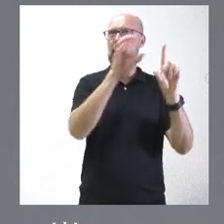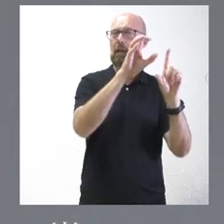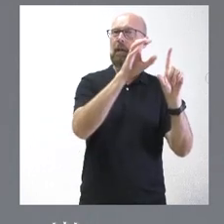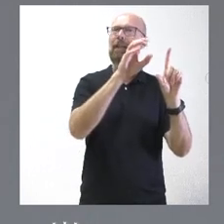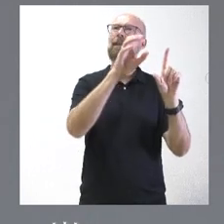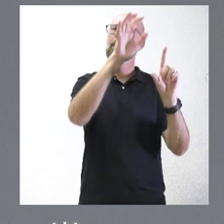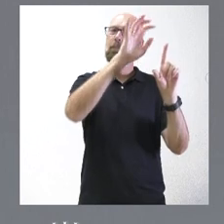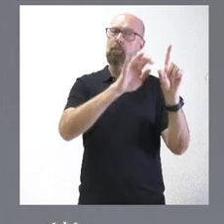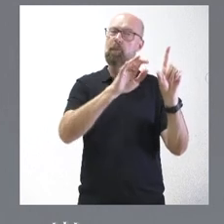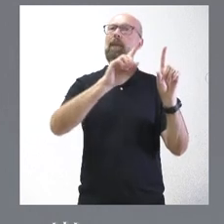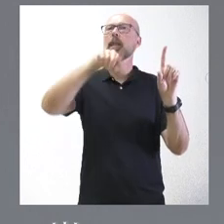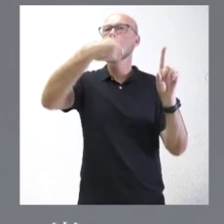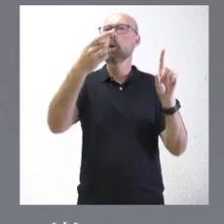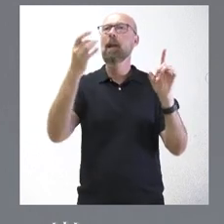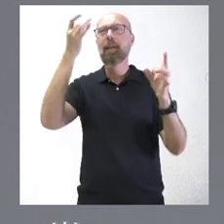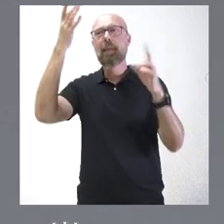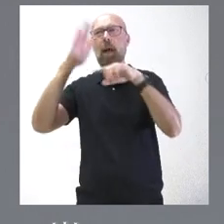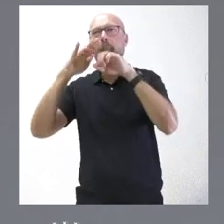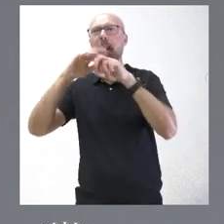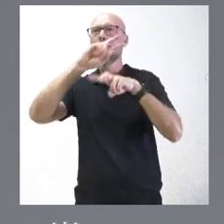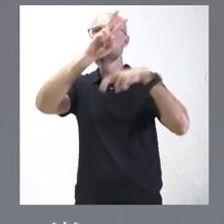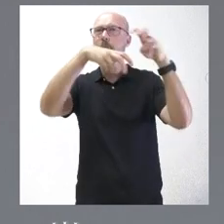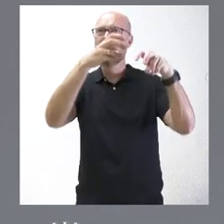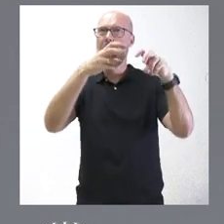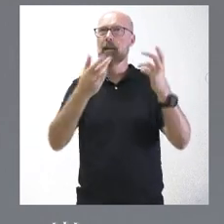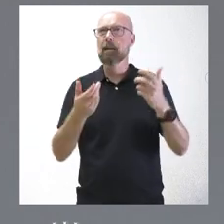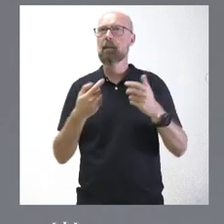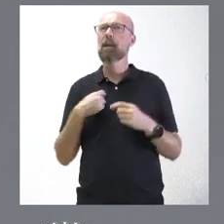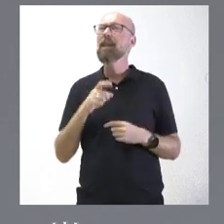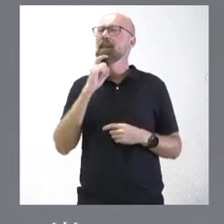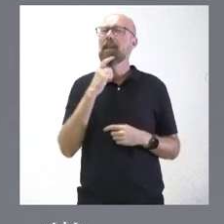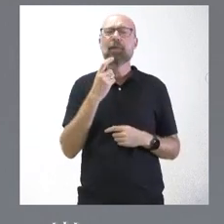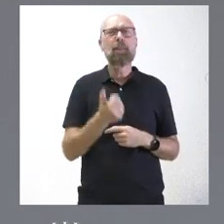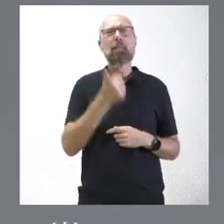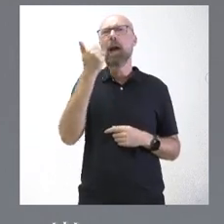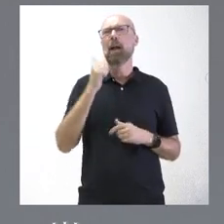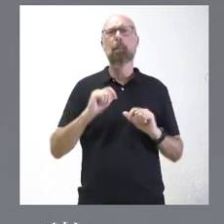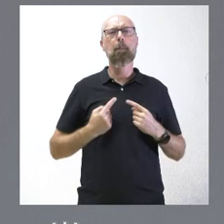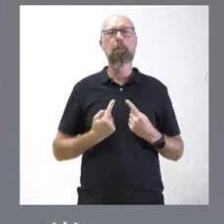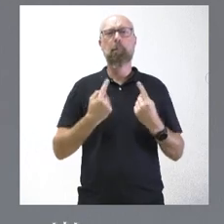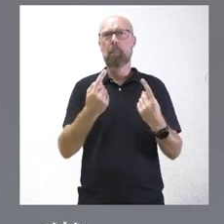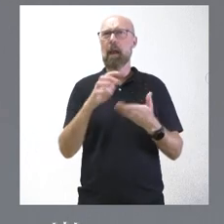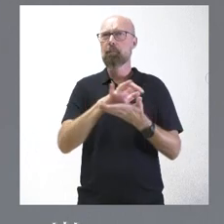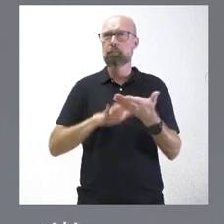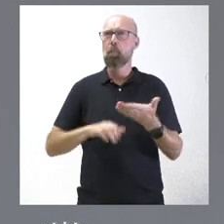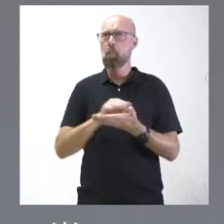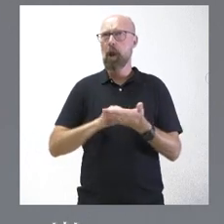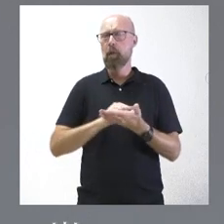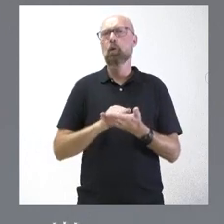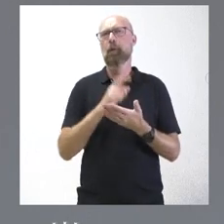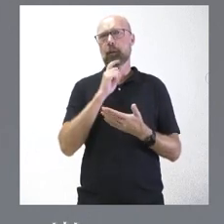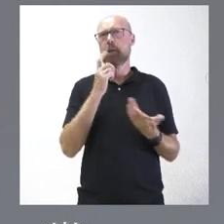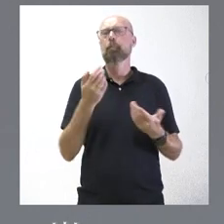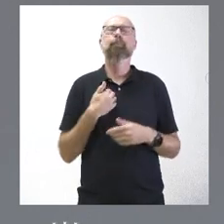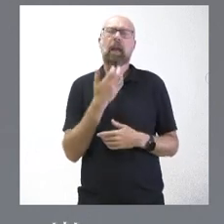algo que ya hay lo difícil es redactar ese primer documento Entonces estamos en ese trámite le puedo poner